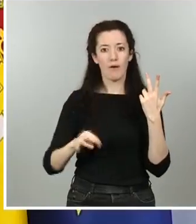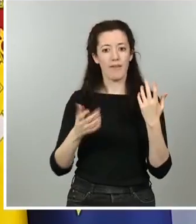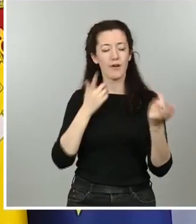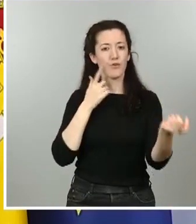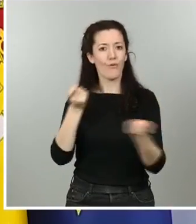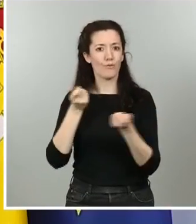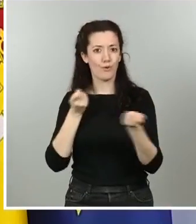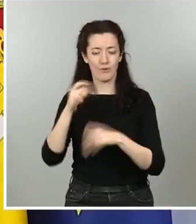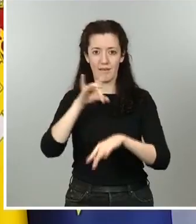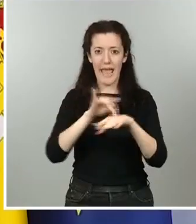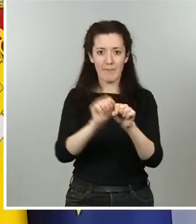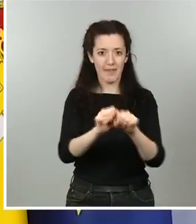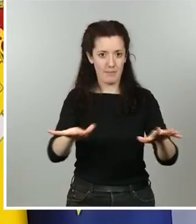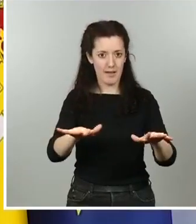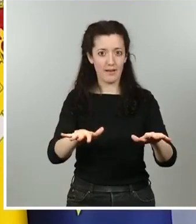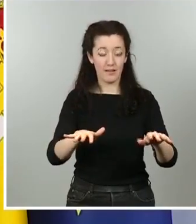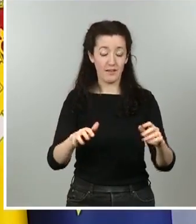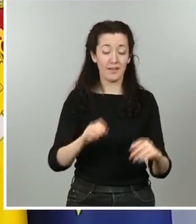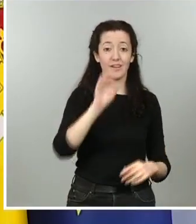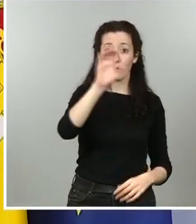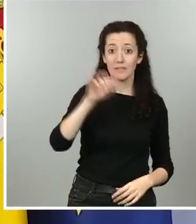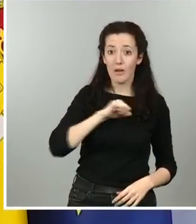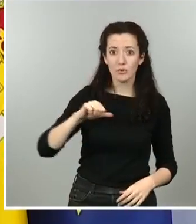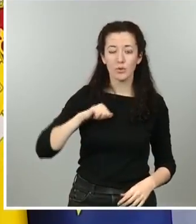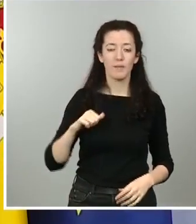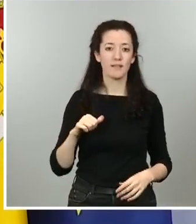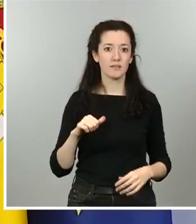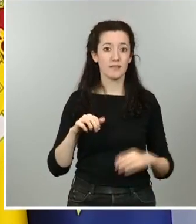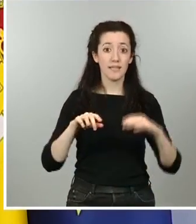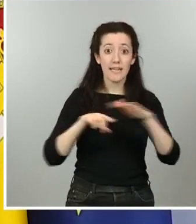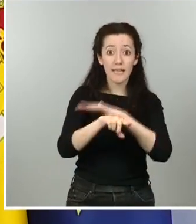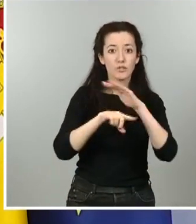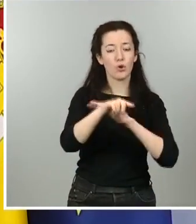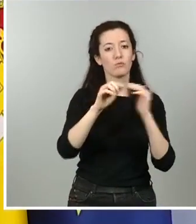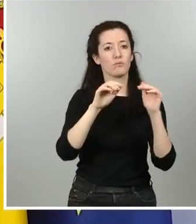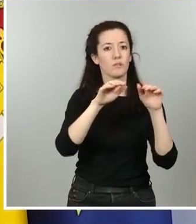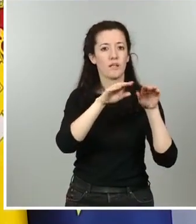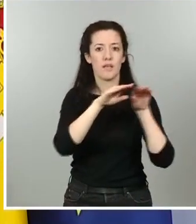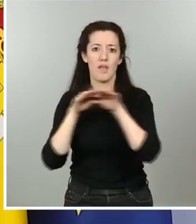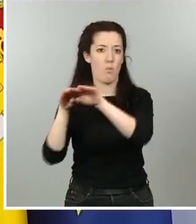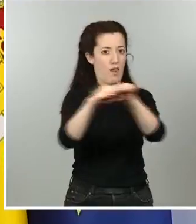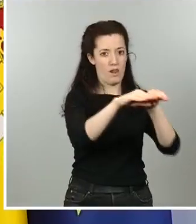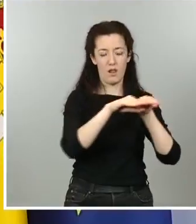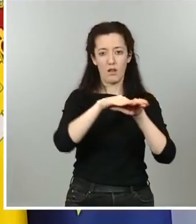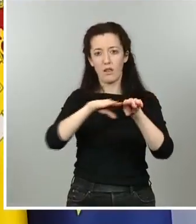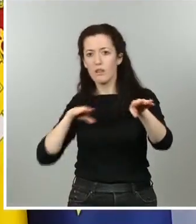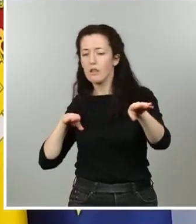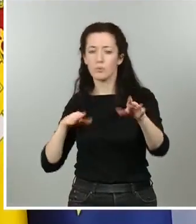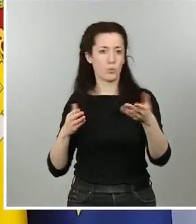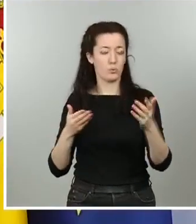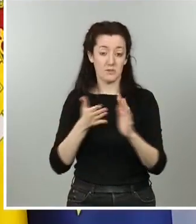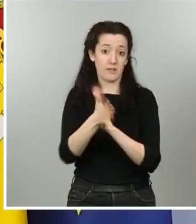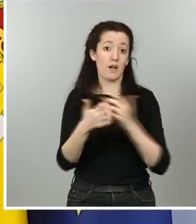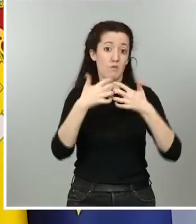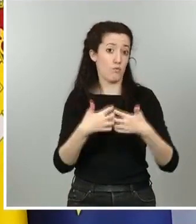también que ninguna comunidad autónoma se quedara atrás en la gestión de esta epidemia. Por tanto, ha funcionado. Les recuerdo,